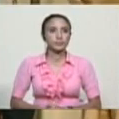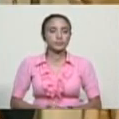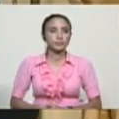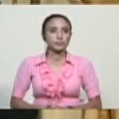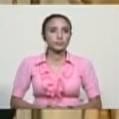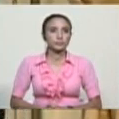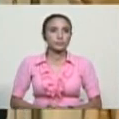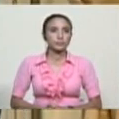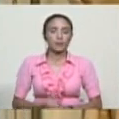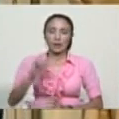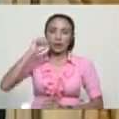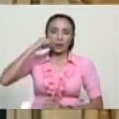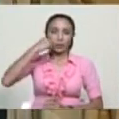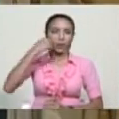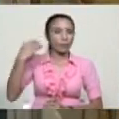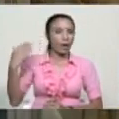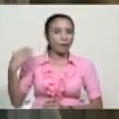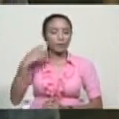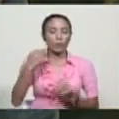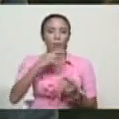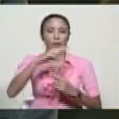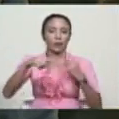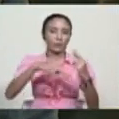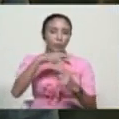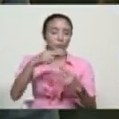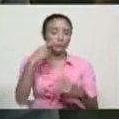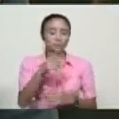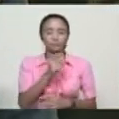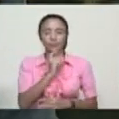lo complejo que ha sido el proceso revolucionario venezolano